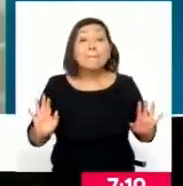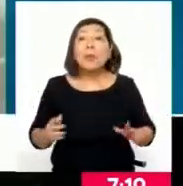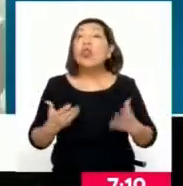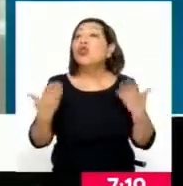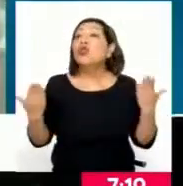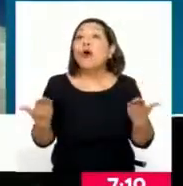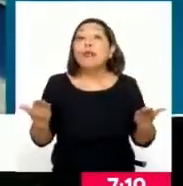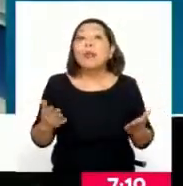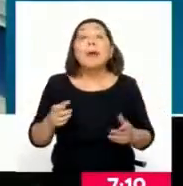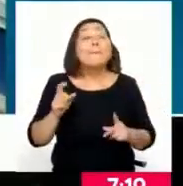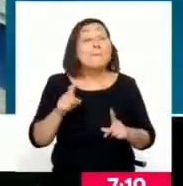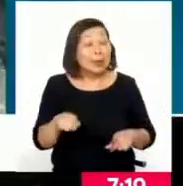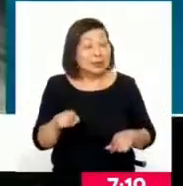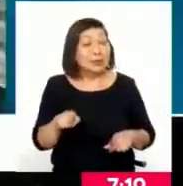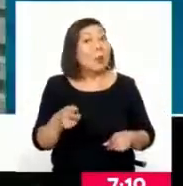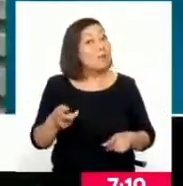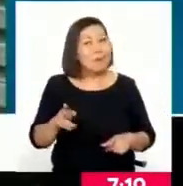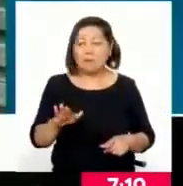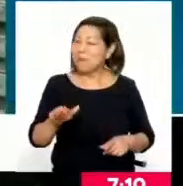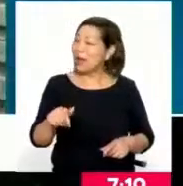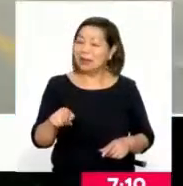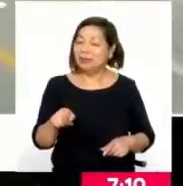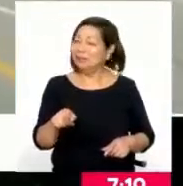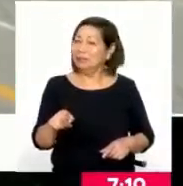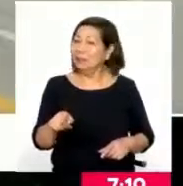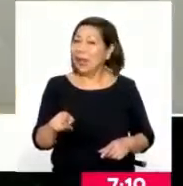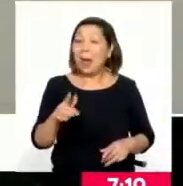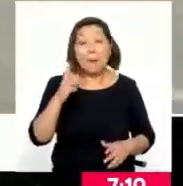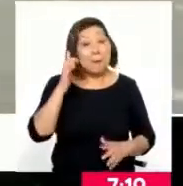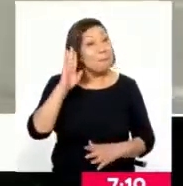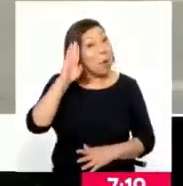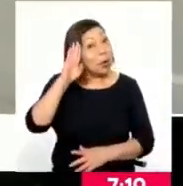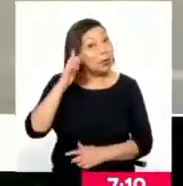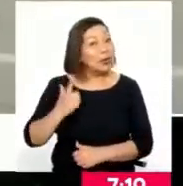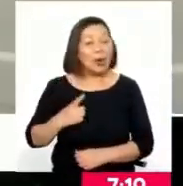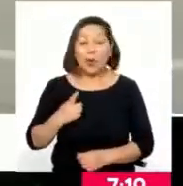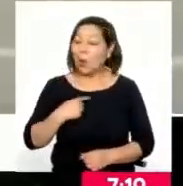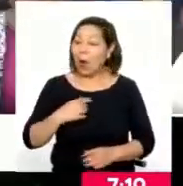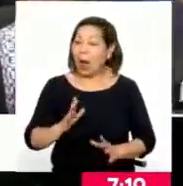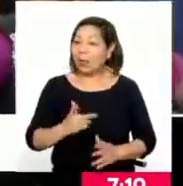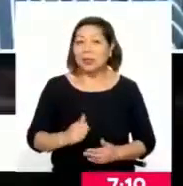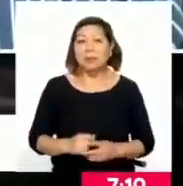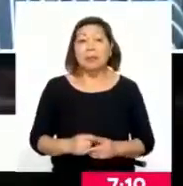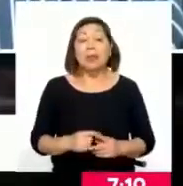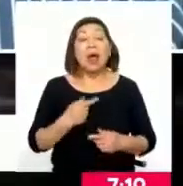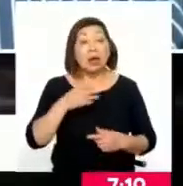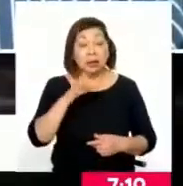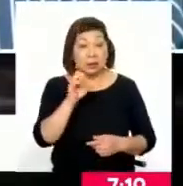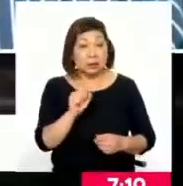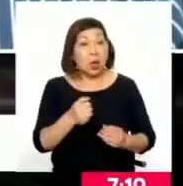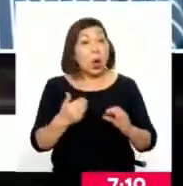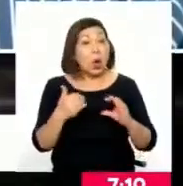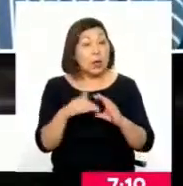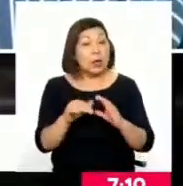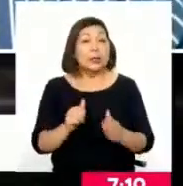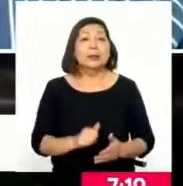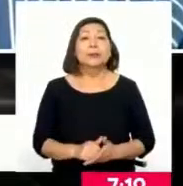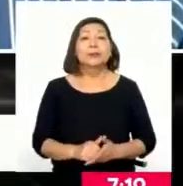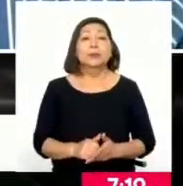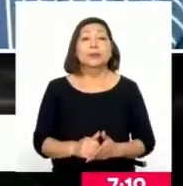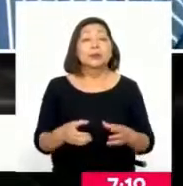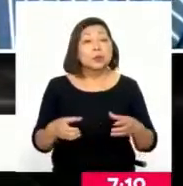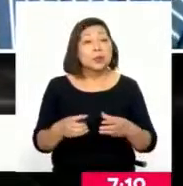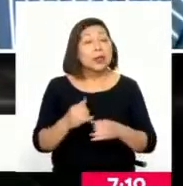porque eso sí es el exceso. Eso no puede admitirse por ningún Estado. Ahora, Cancillería ha anunciado que se ha invitado a la